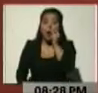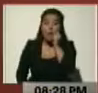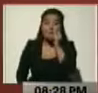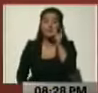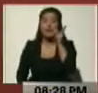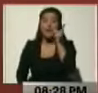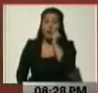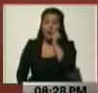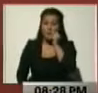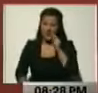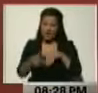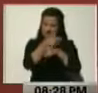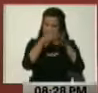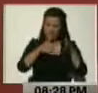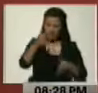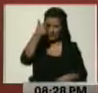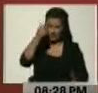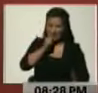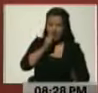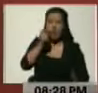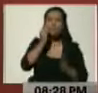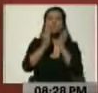el rostro.